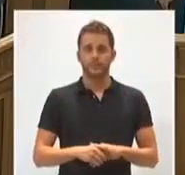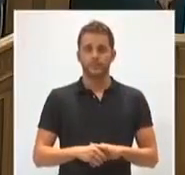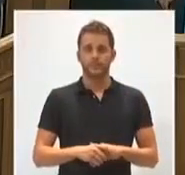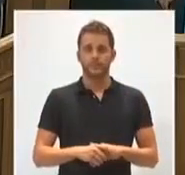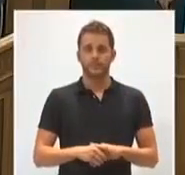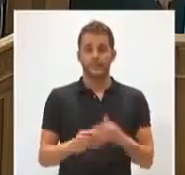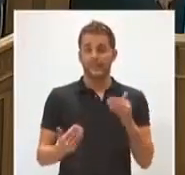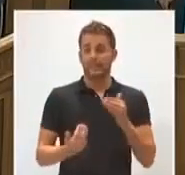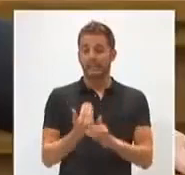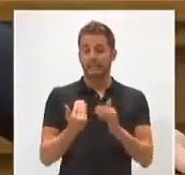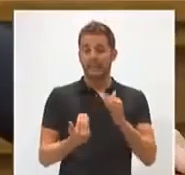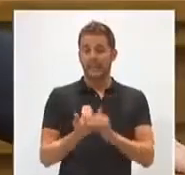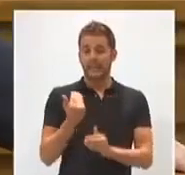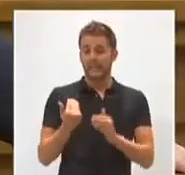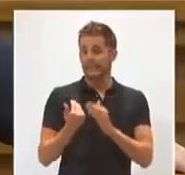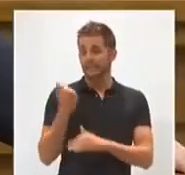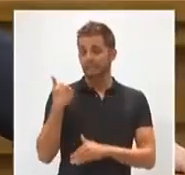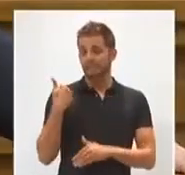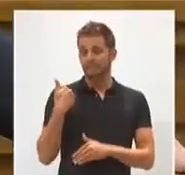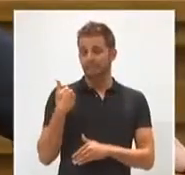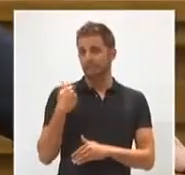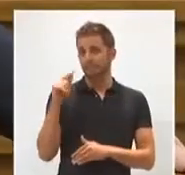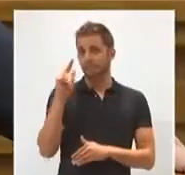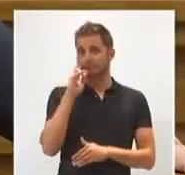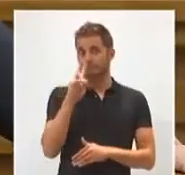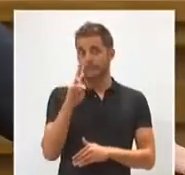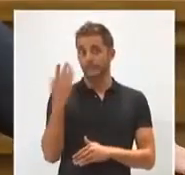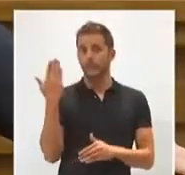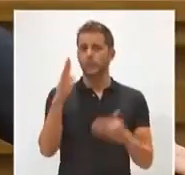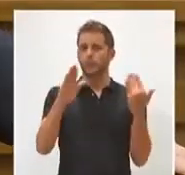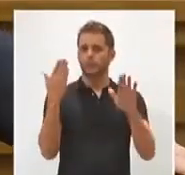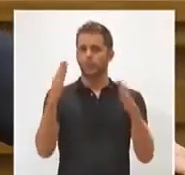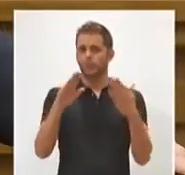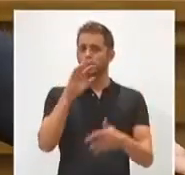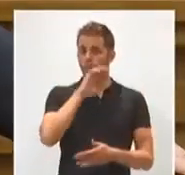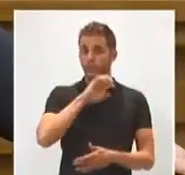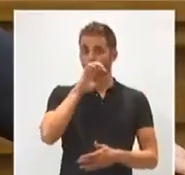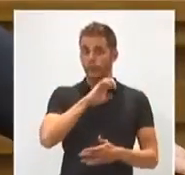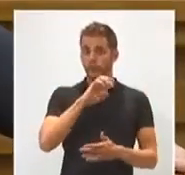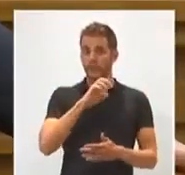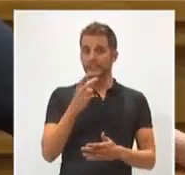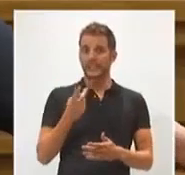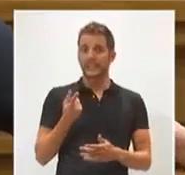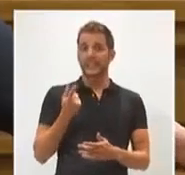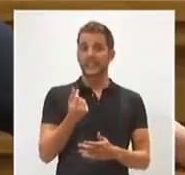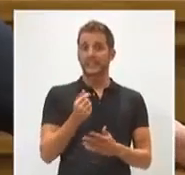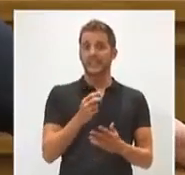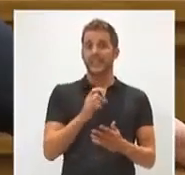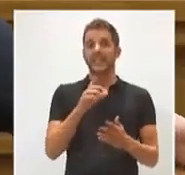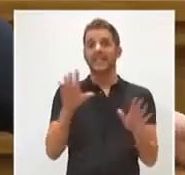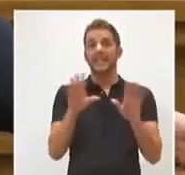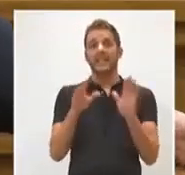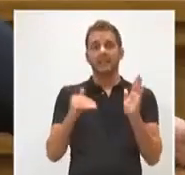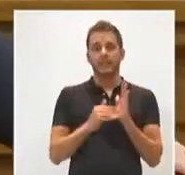en estos días en estos días he visto propuestas curiosas de bajar la renta a la gente con diez mil o 15 mil